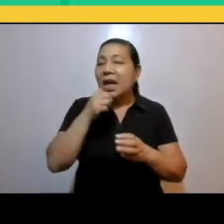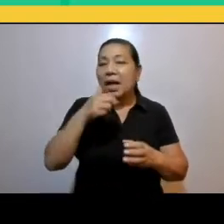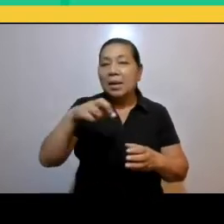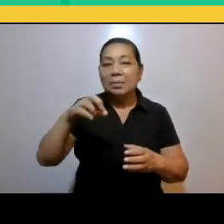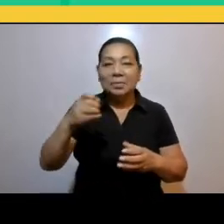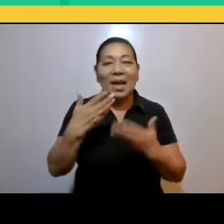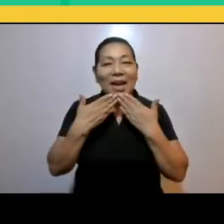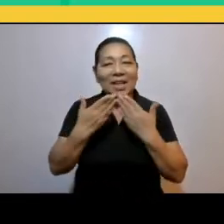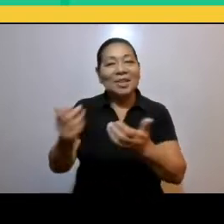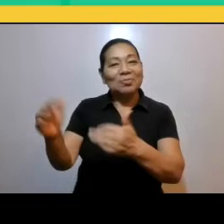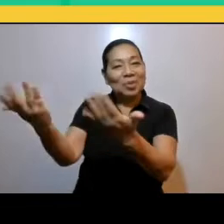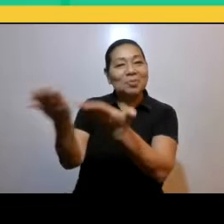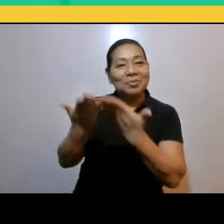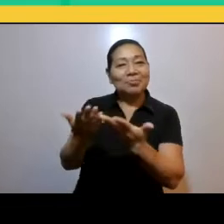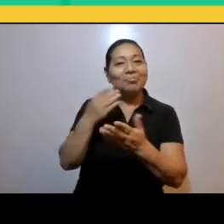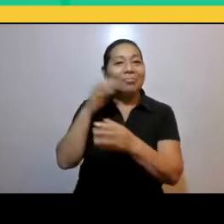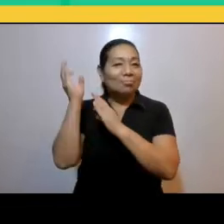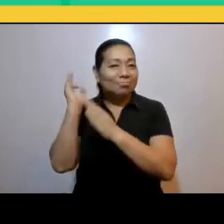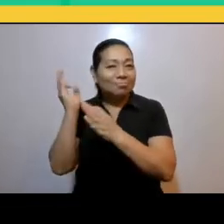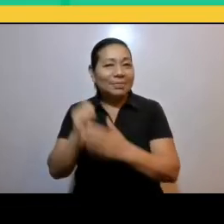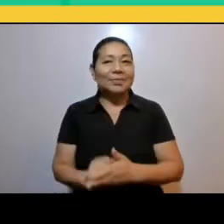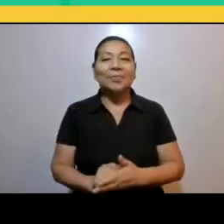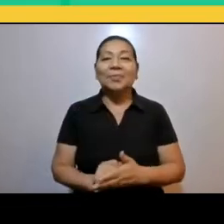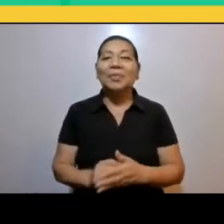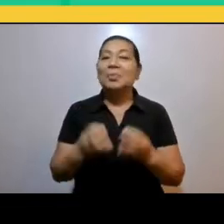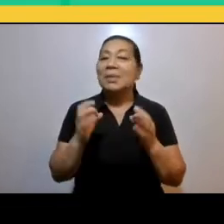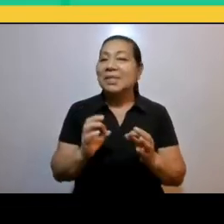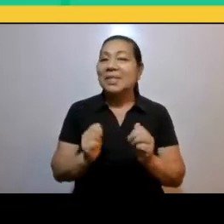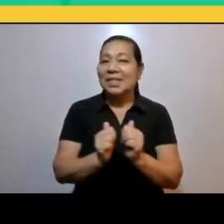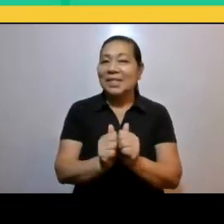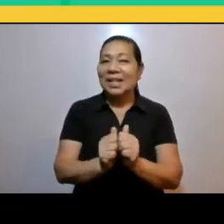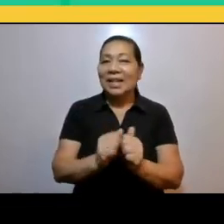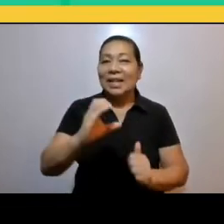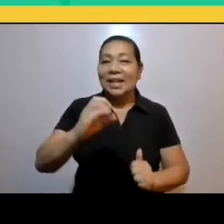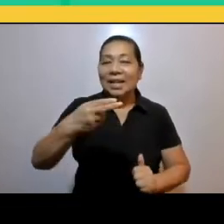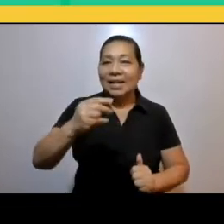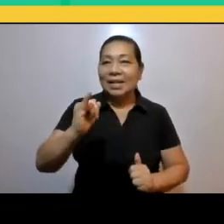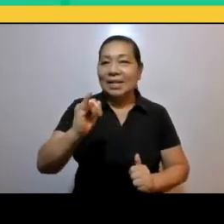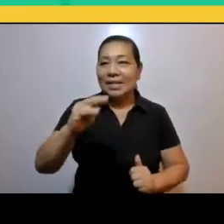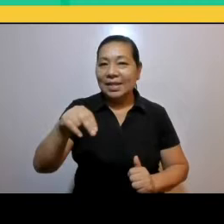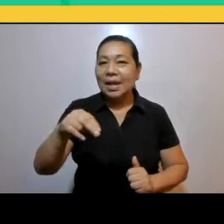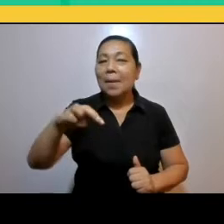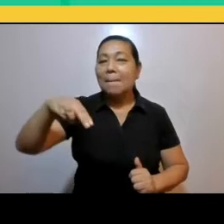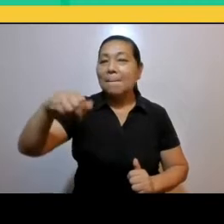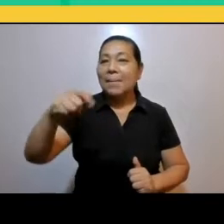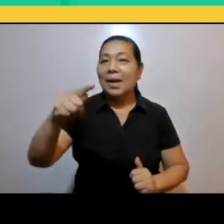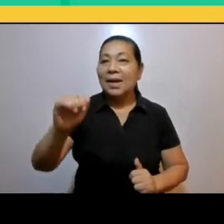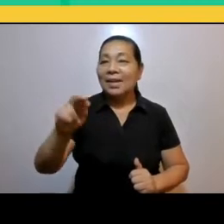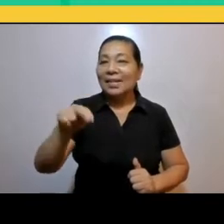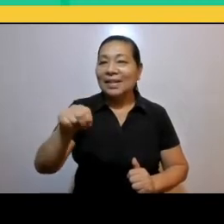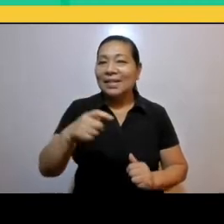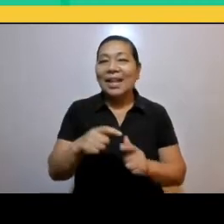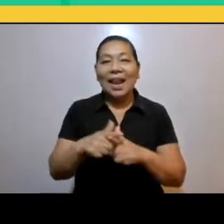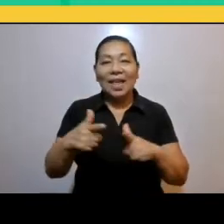gracias por acompañarnos. Y también, como siempre, nos acompaña Cristian Martínez y, bueno, nuestras intérpretes de lengua de